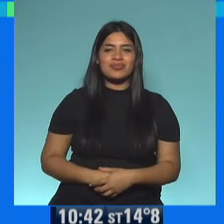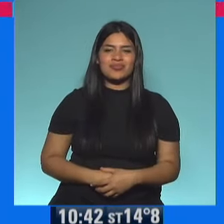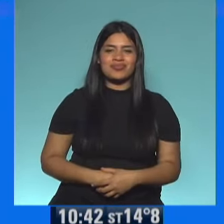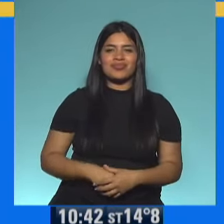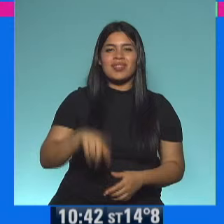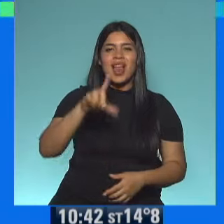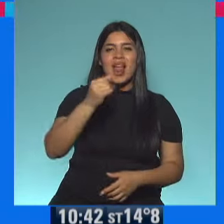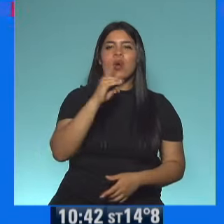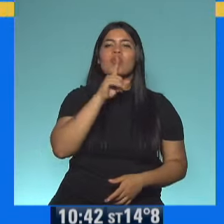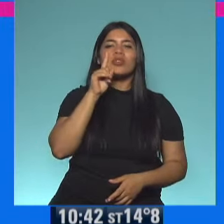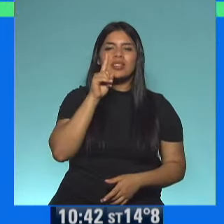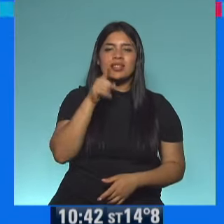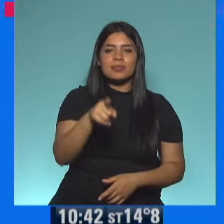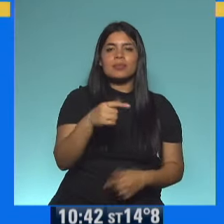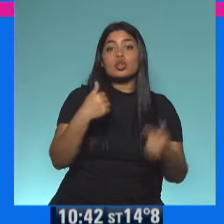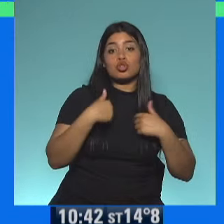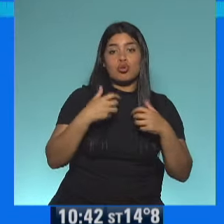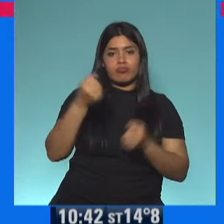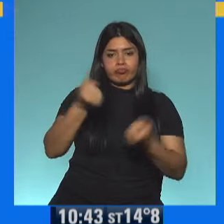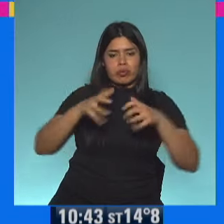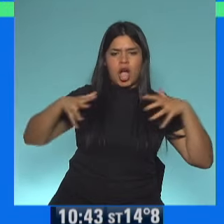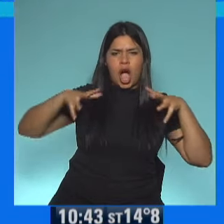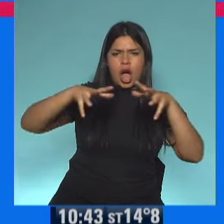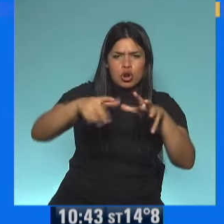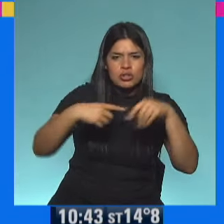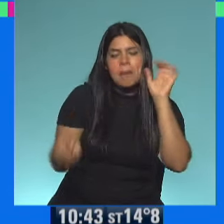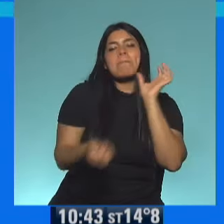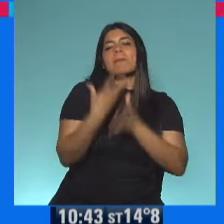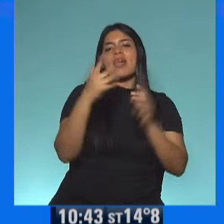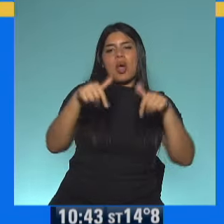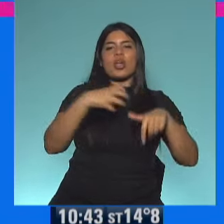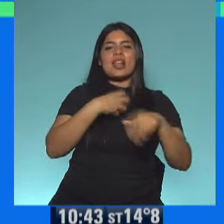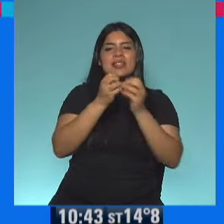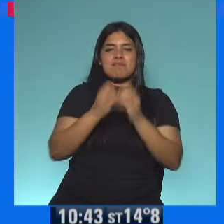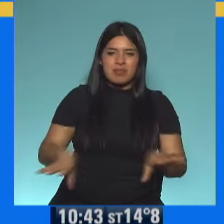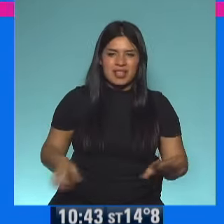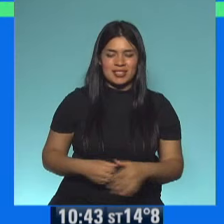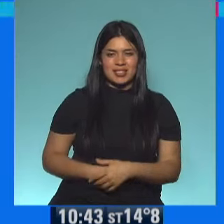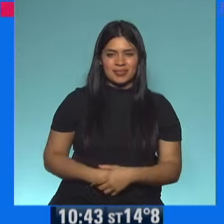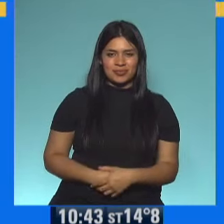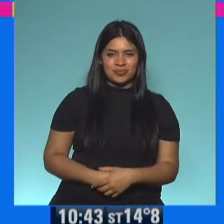La UTI. Con Mica Rosa improvisada, empezando la clase de hoy. Bien.